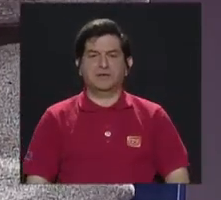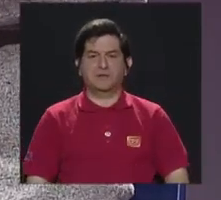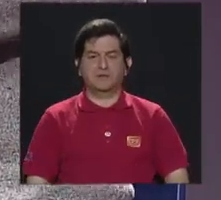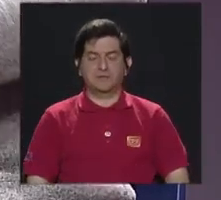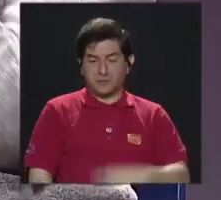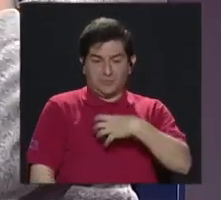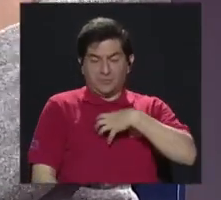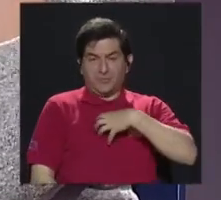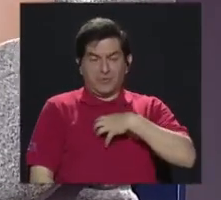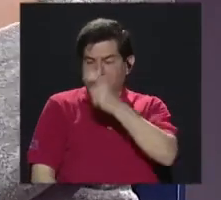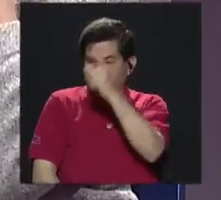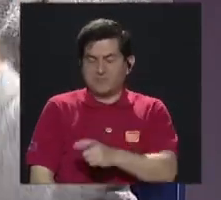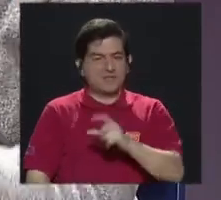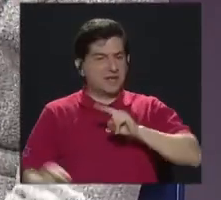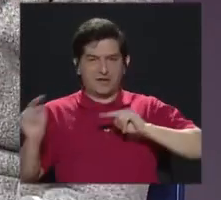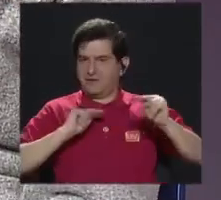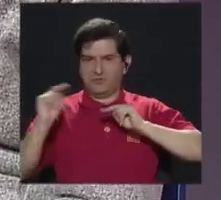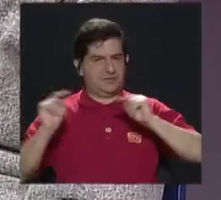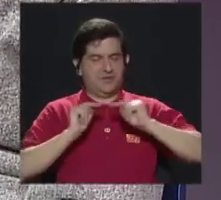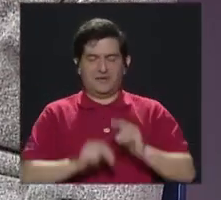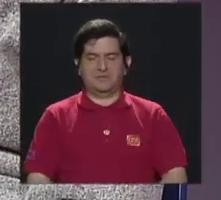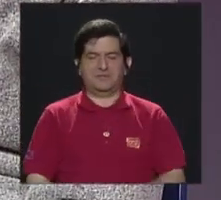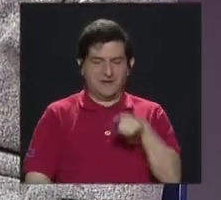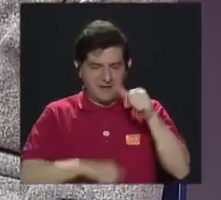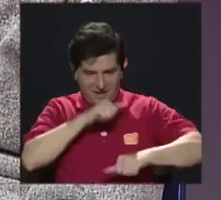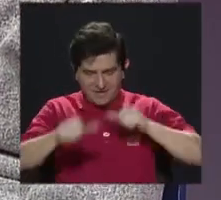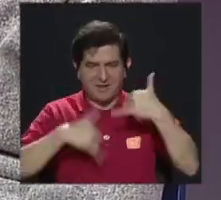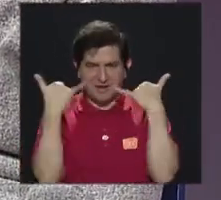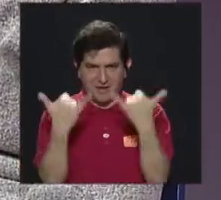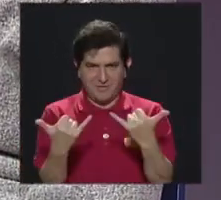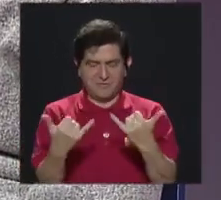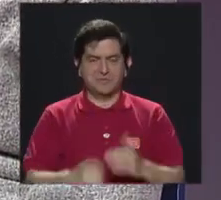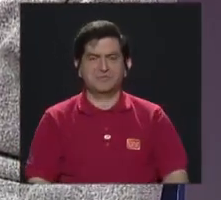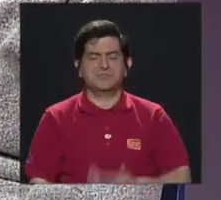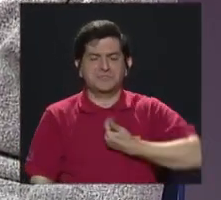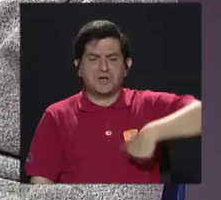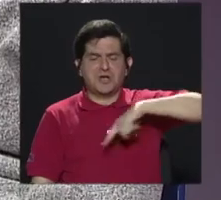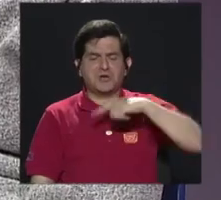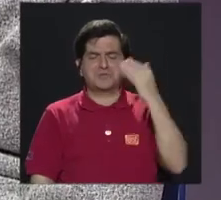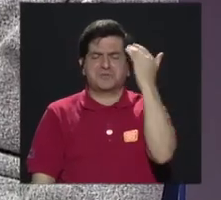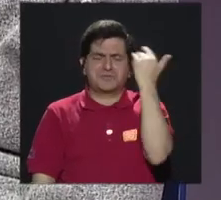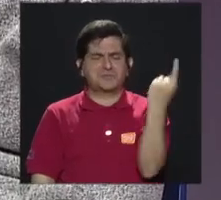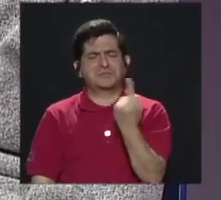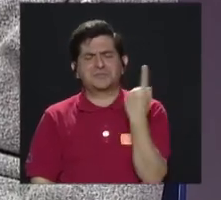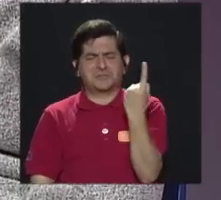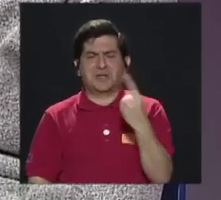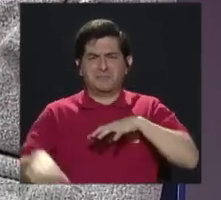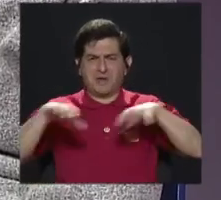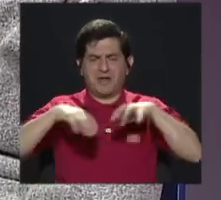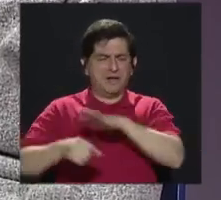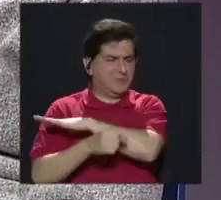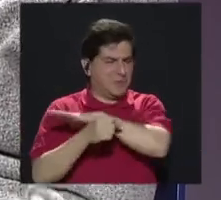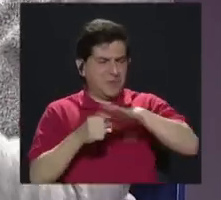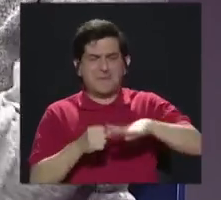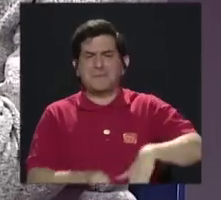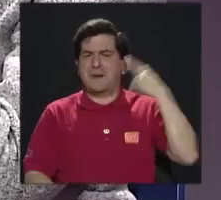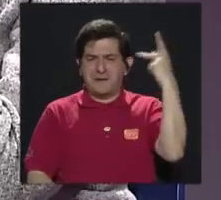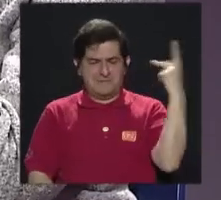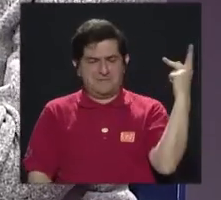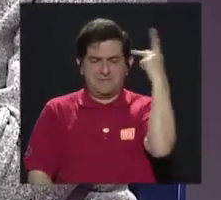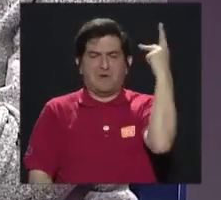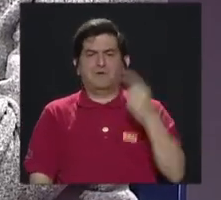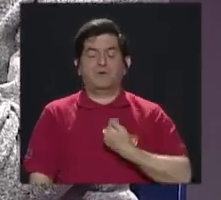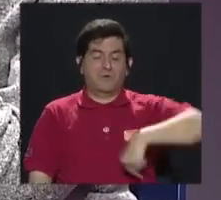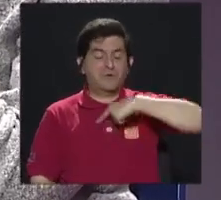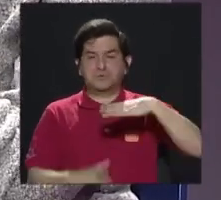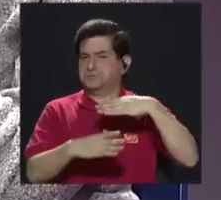inherentes, no son negociables. Esa es nuestra lucha en ese momento, y nosotras siempre lo supimos. Era un acto completamente político. Nosotras no